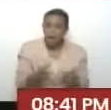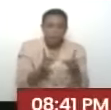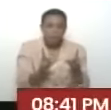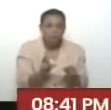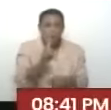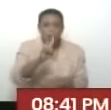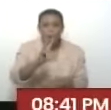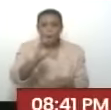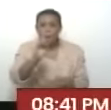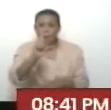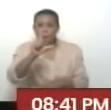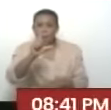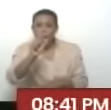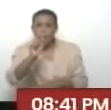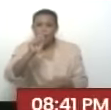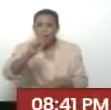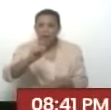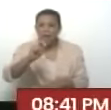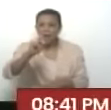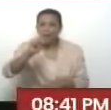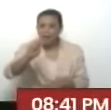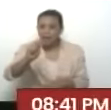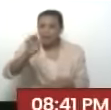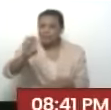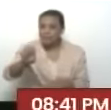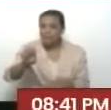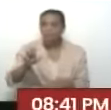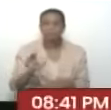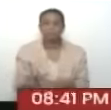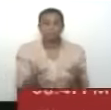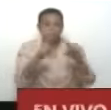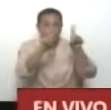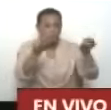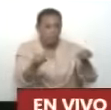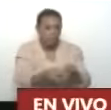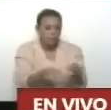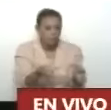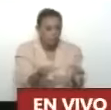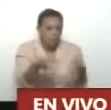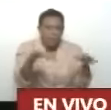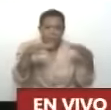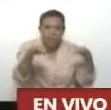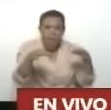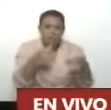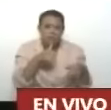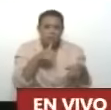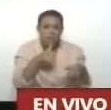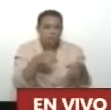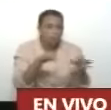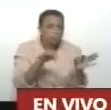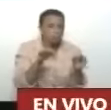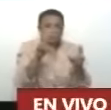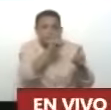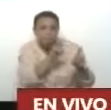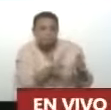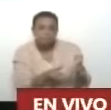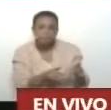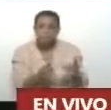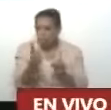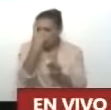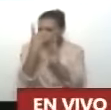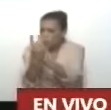volante. Mira, insustituible. La entrega del volante, la conversación personal, cara a